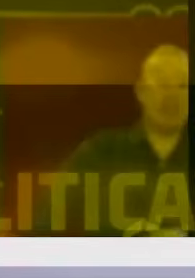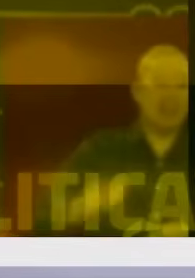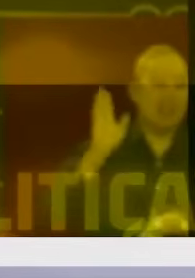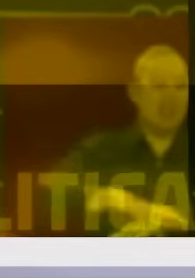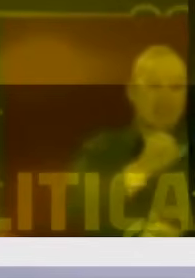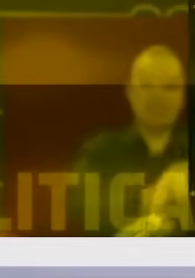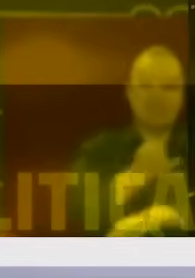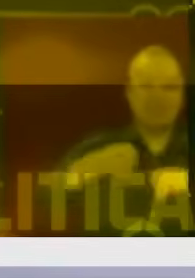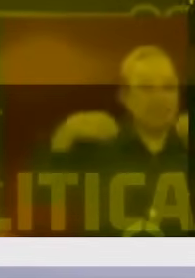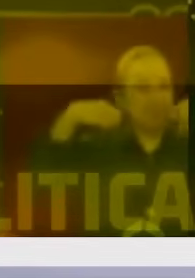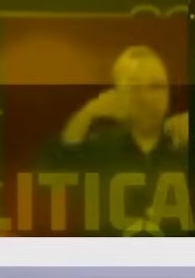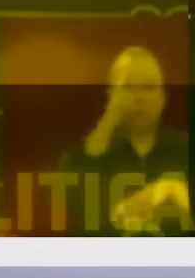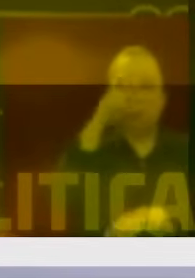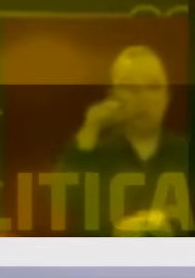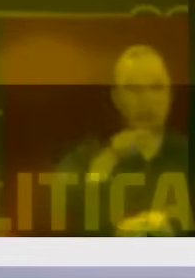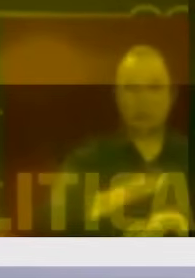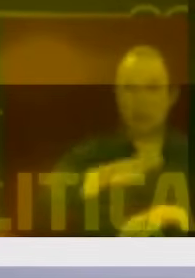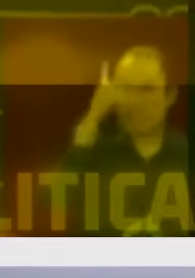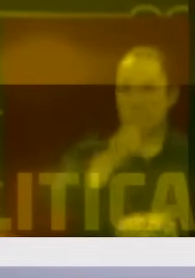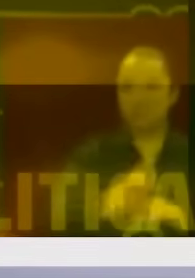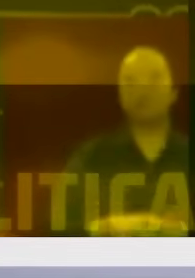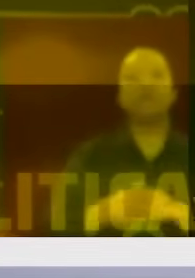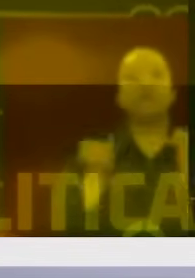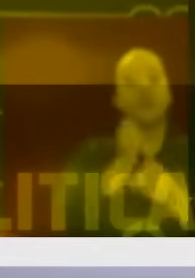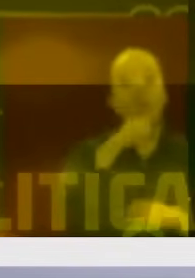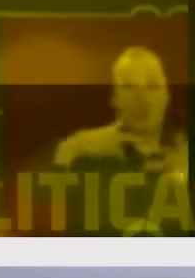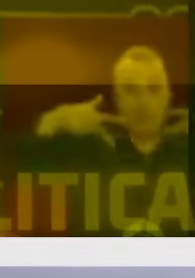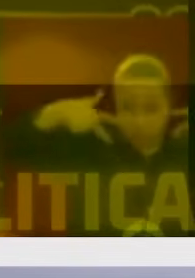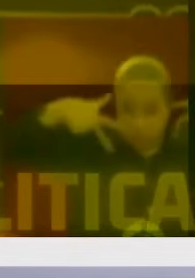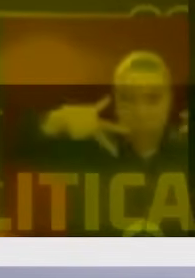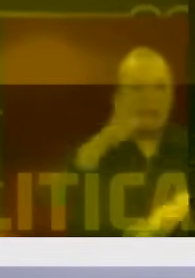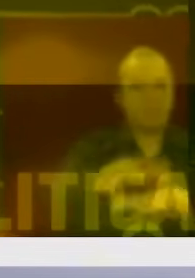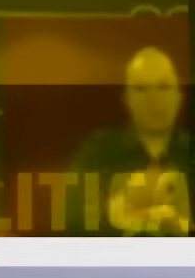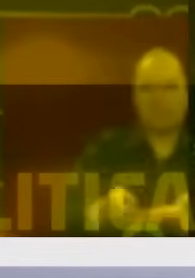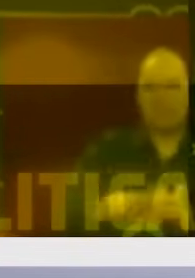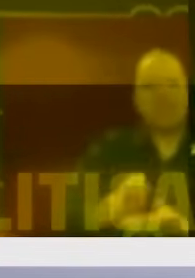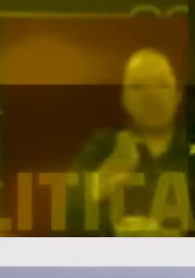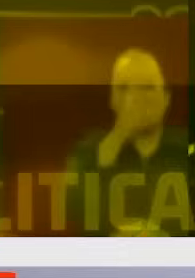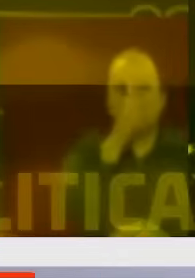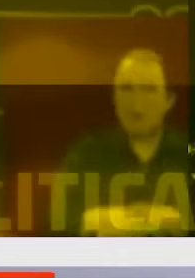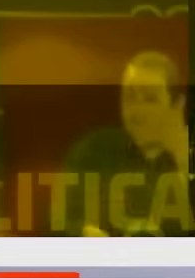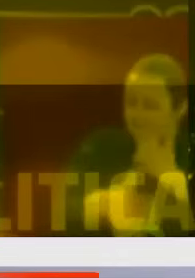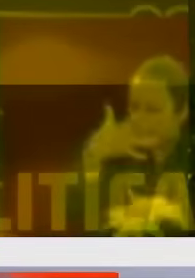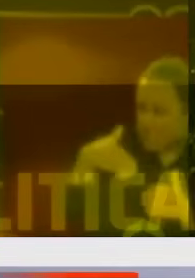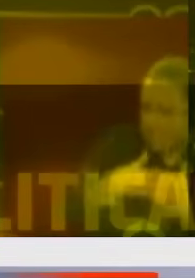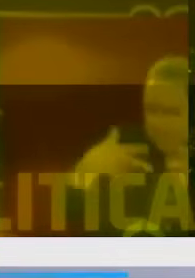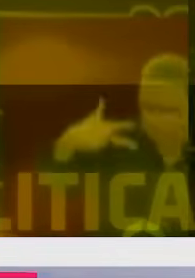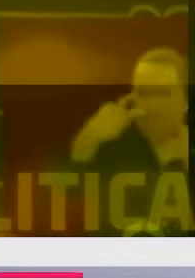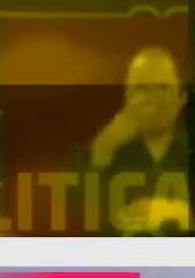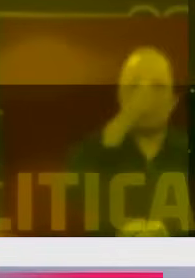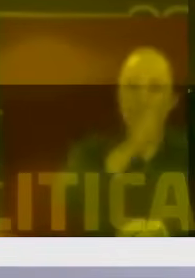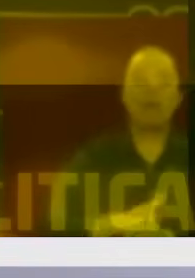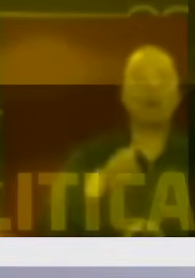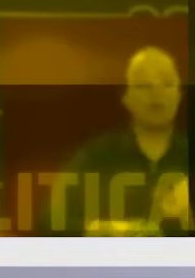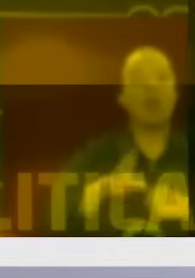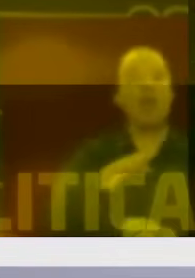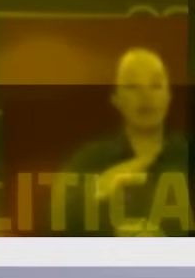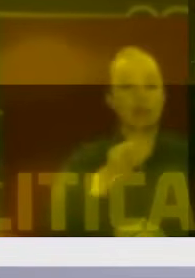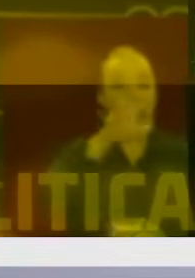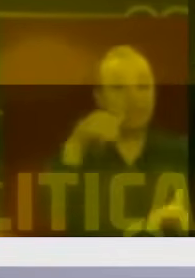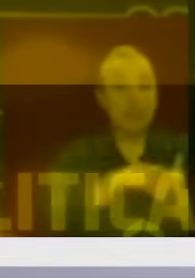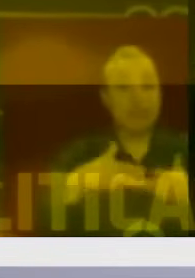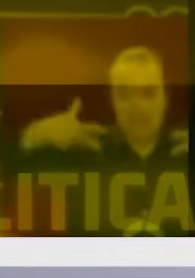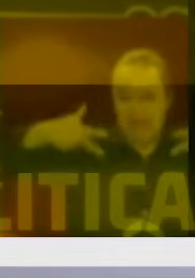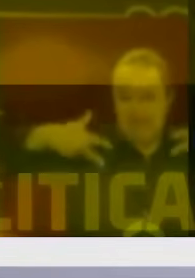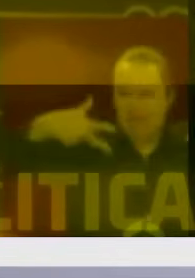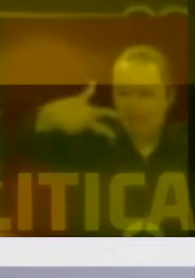ese lapso. Por eso cuando la doctora Claudia Sheinbaum retoma el gobierno, aplica el modelo que disminuye drásticamente los homicidios.